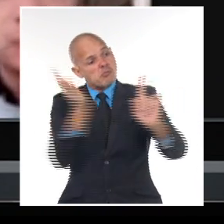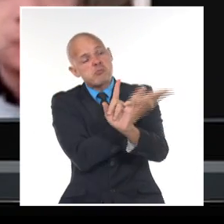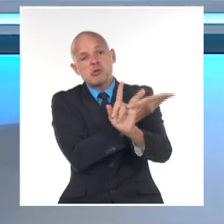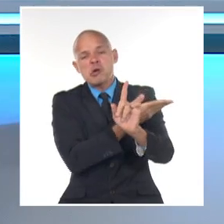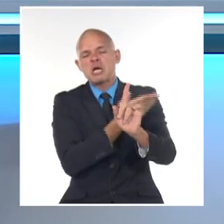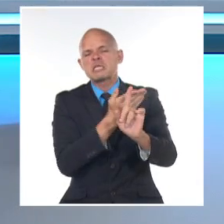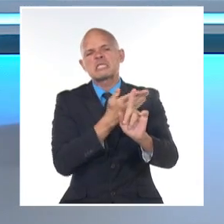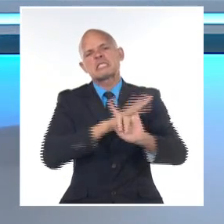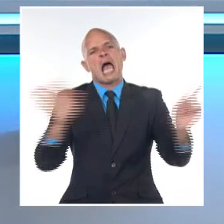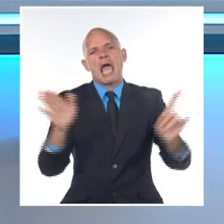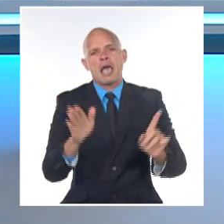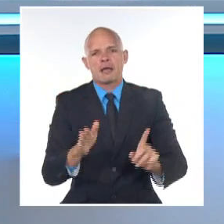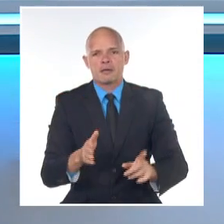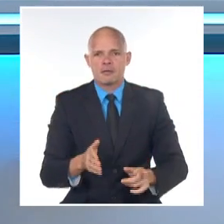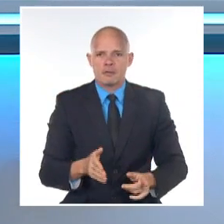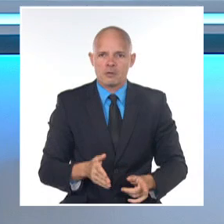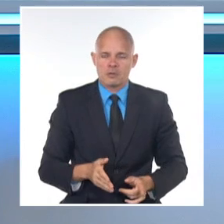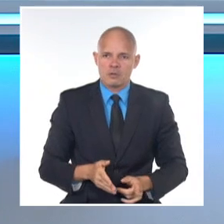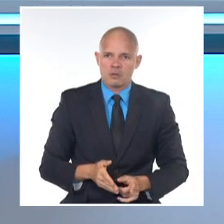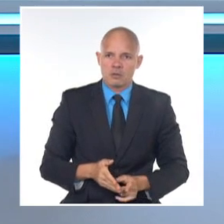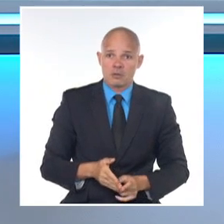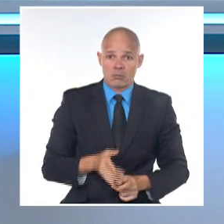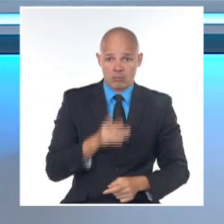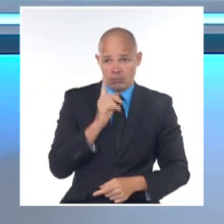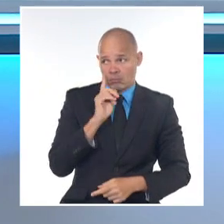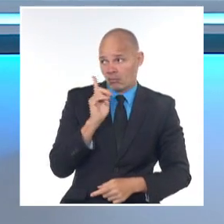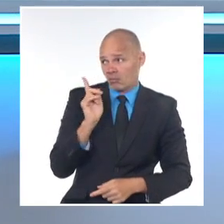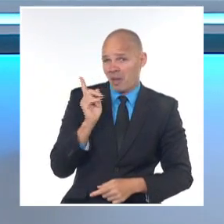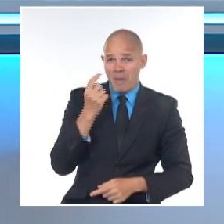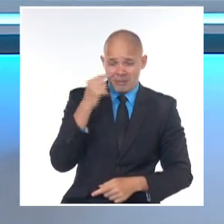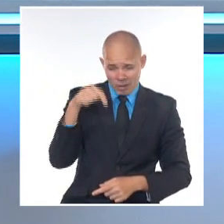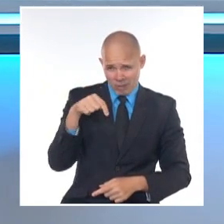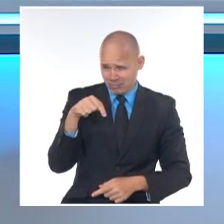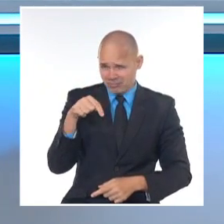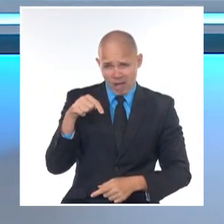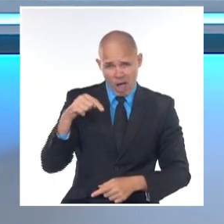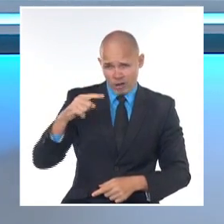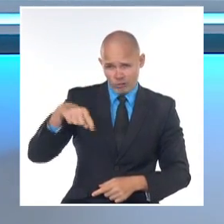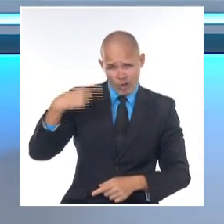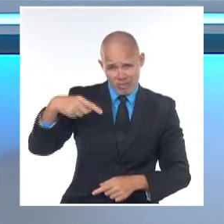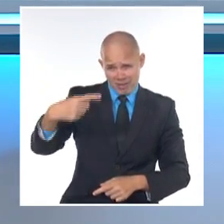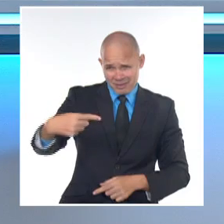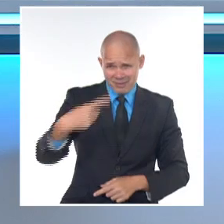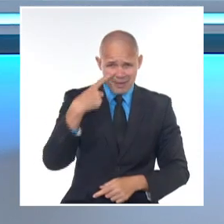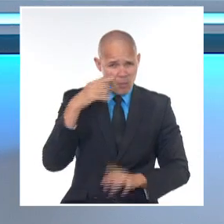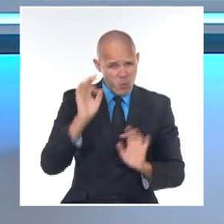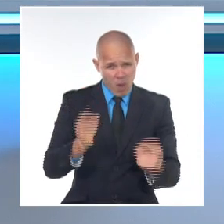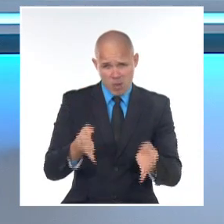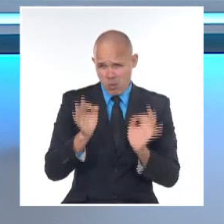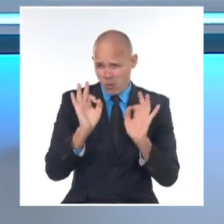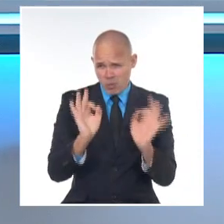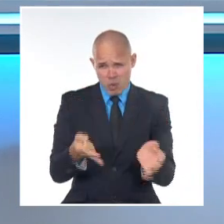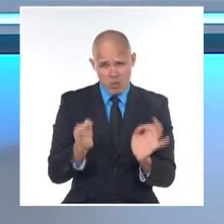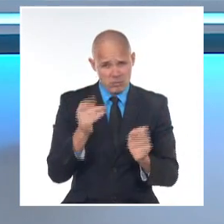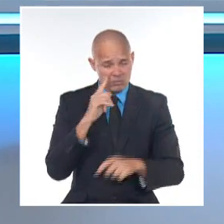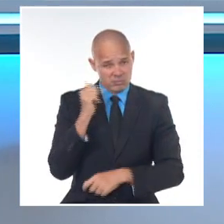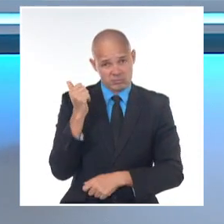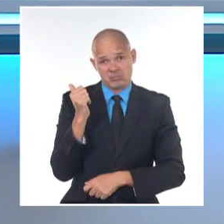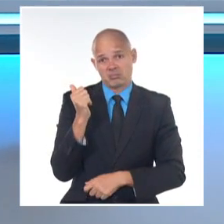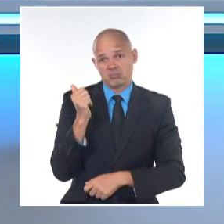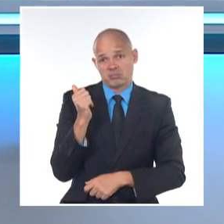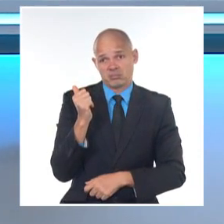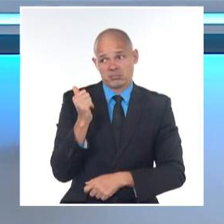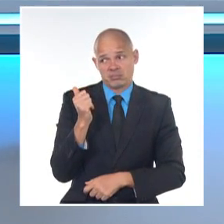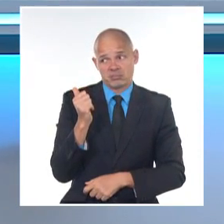sangriento. Estos llamados son, reitero, todos los días, horas y horas en internet. Coronel, a pesar de estos llamados, la